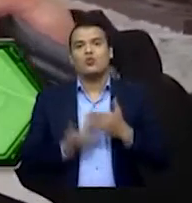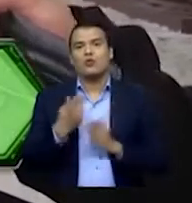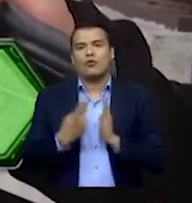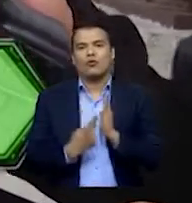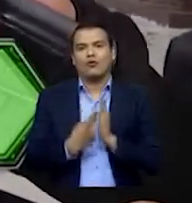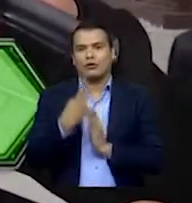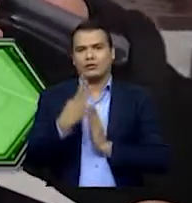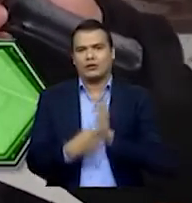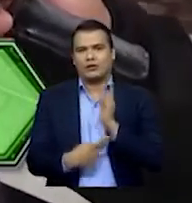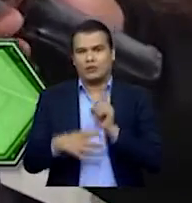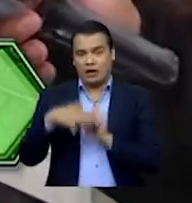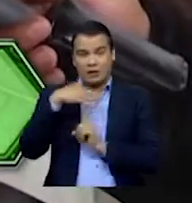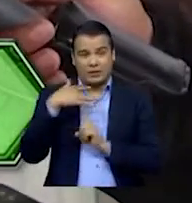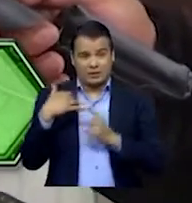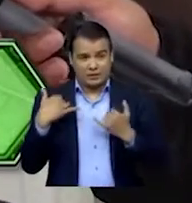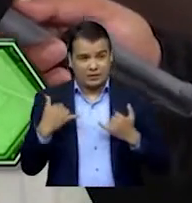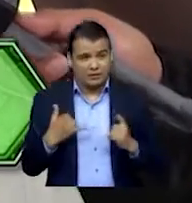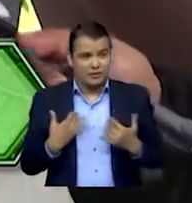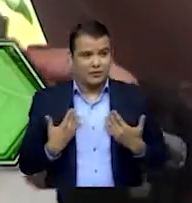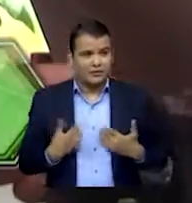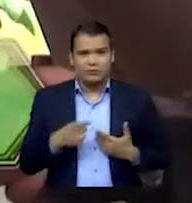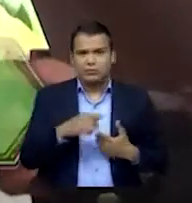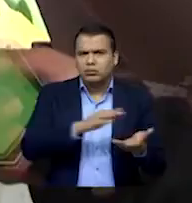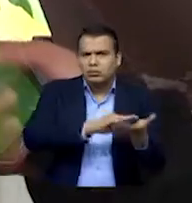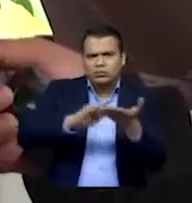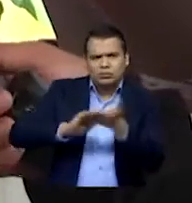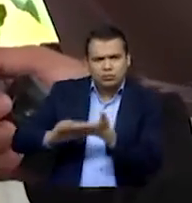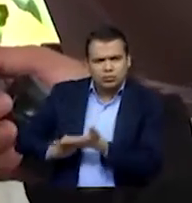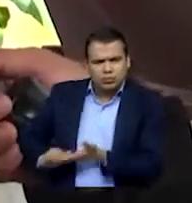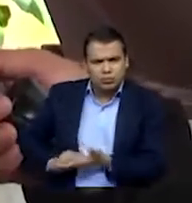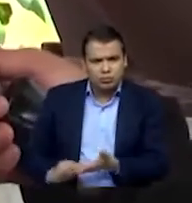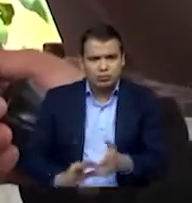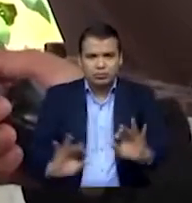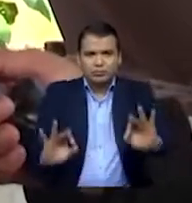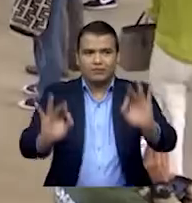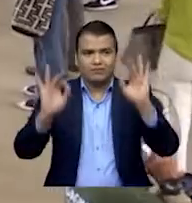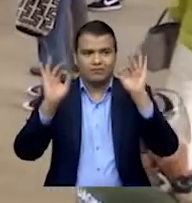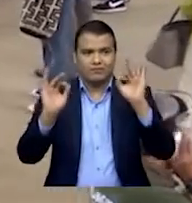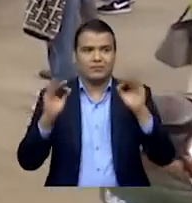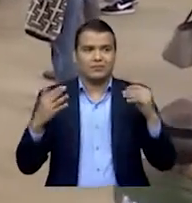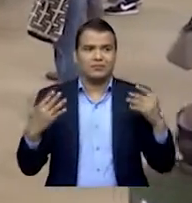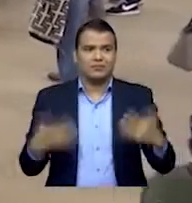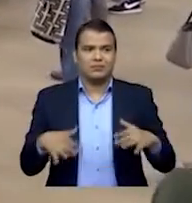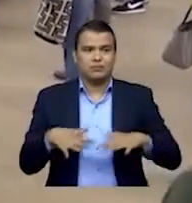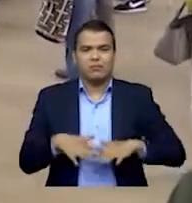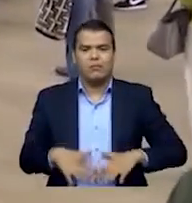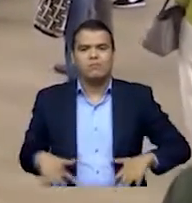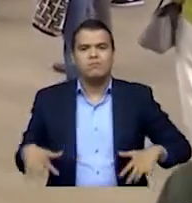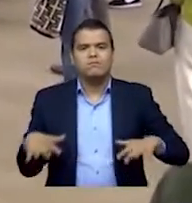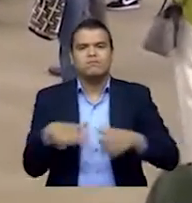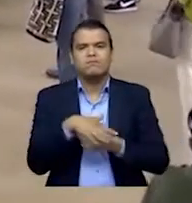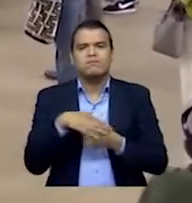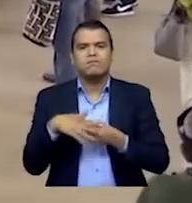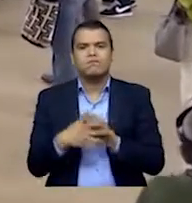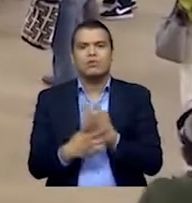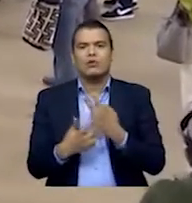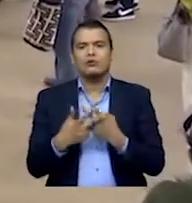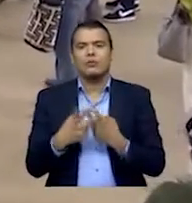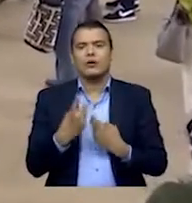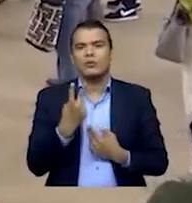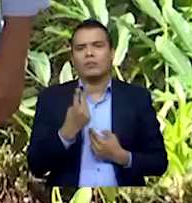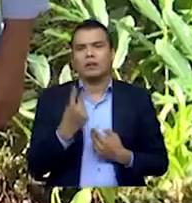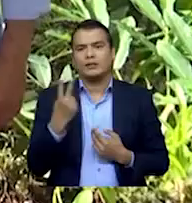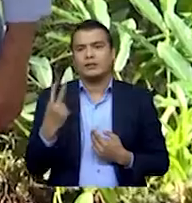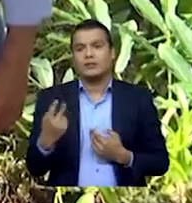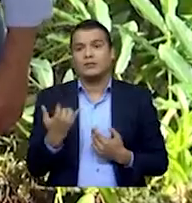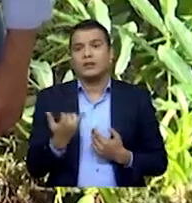por haber remontado y mejorado este lago de las garzas en la comuna número 22 un espacio